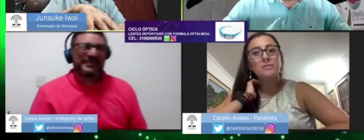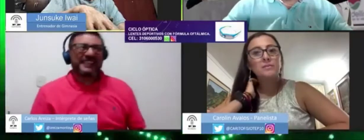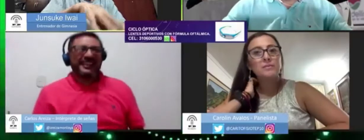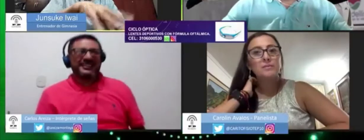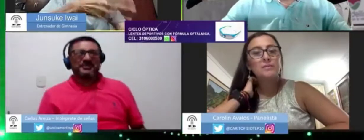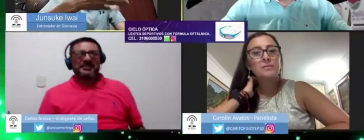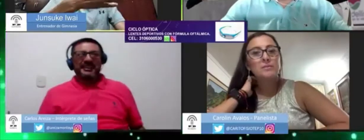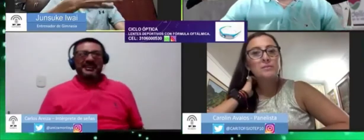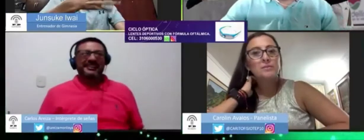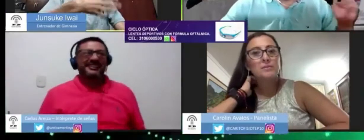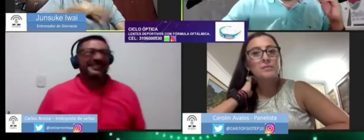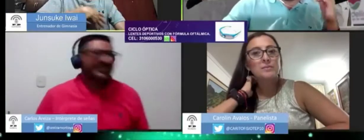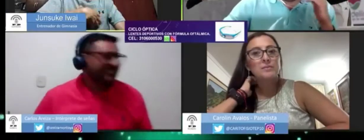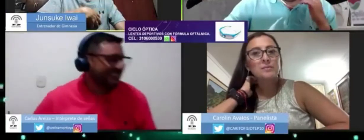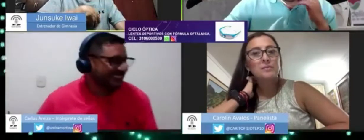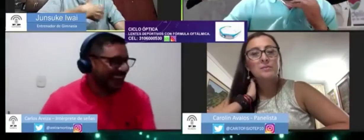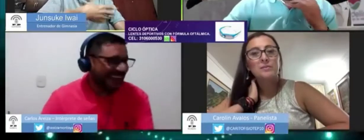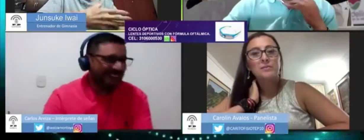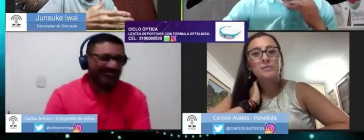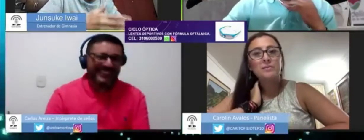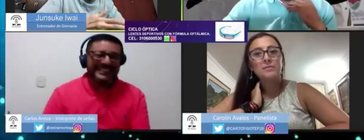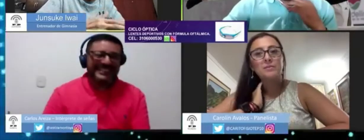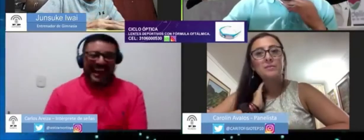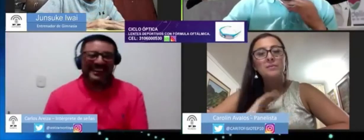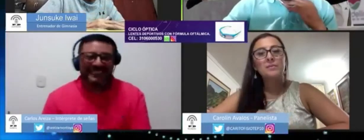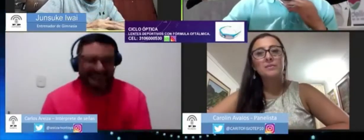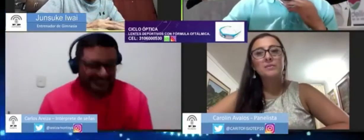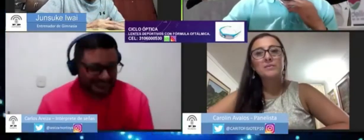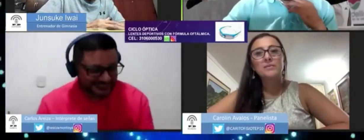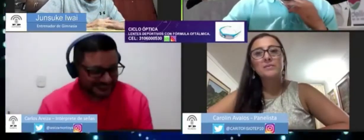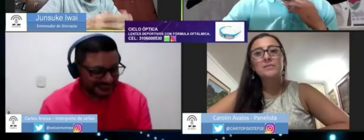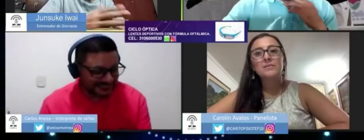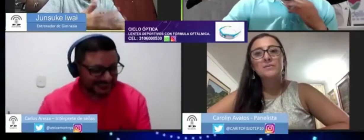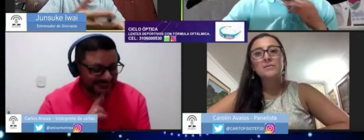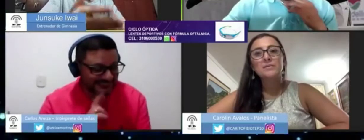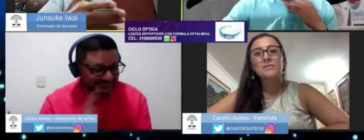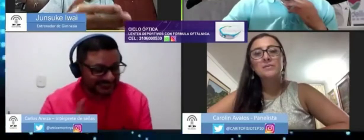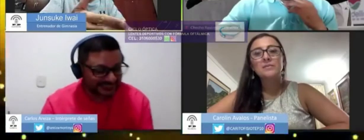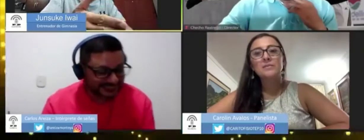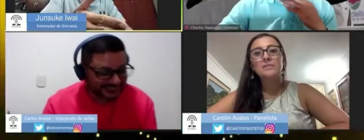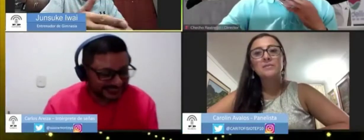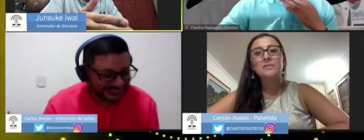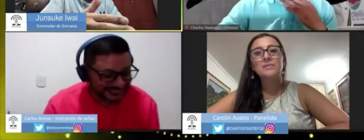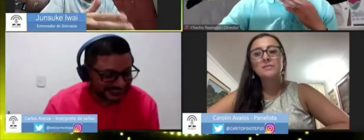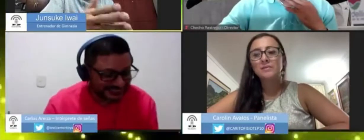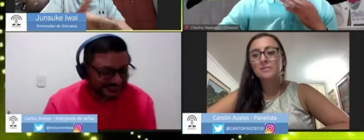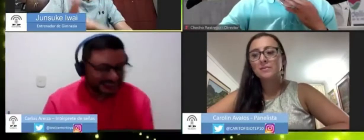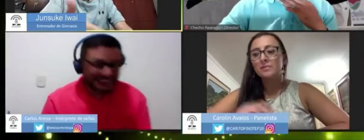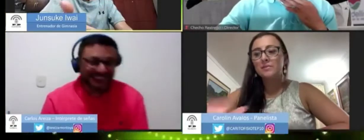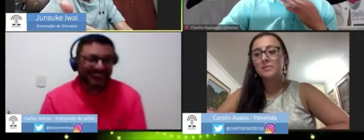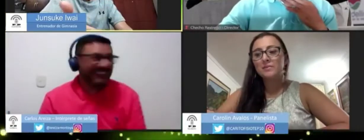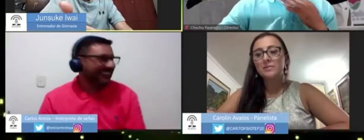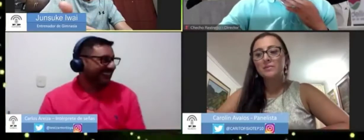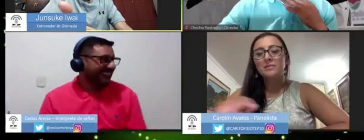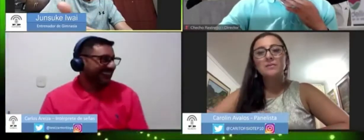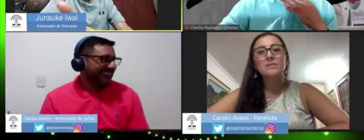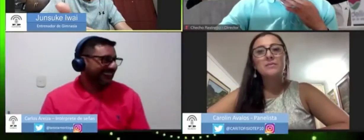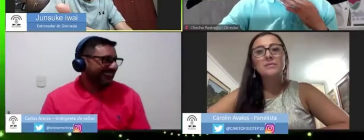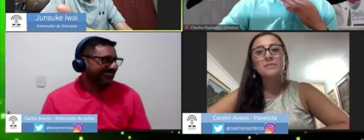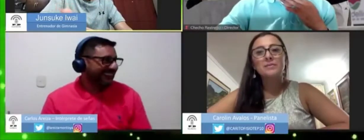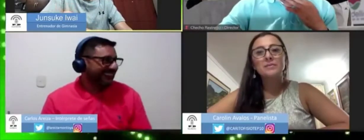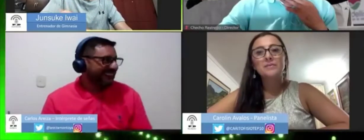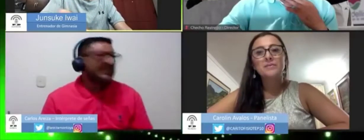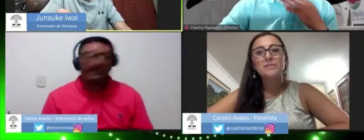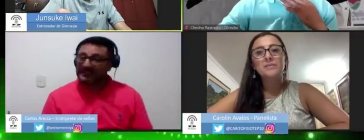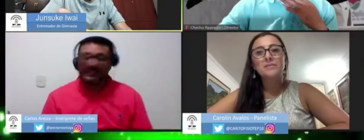no sé cómo voy a contestar esto. Apenas vamos a empezar porque ni tenía